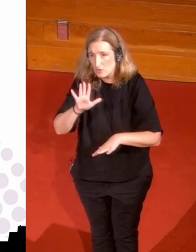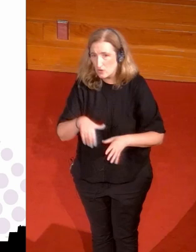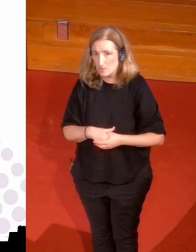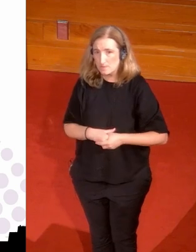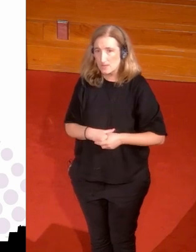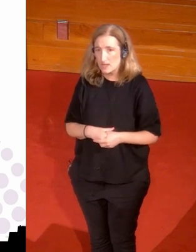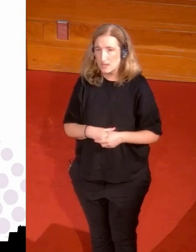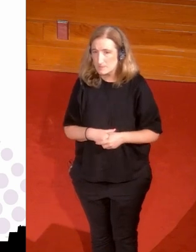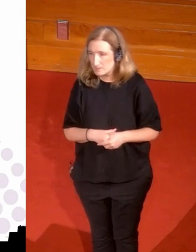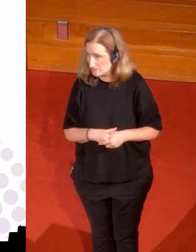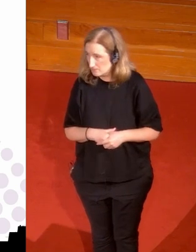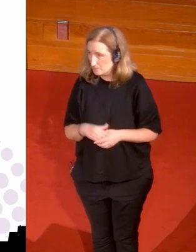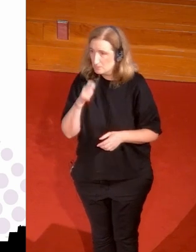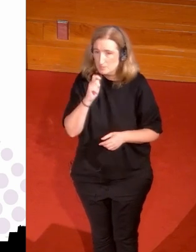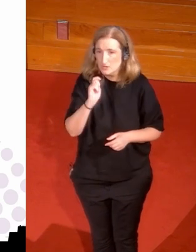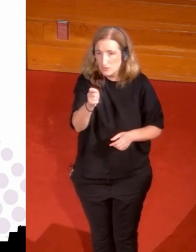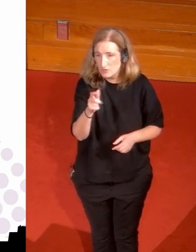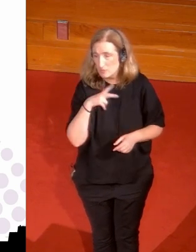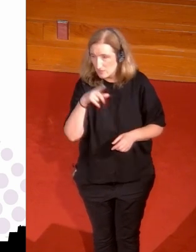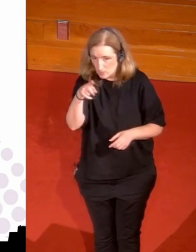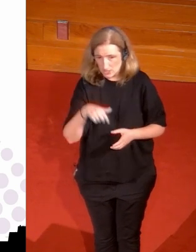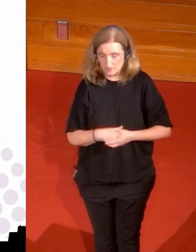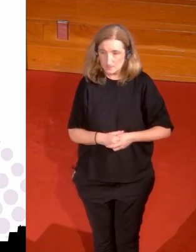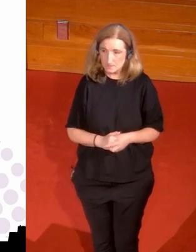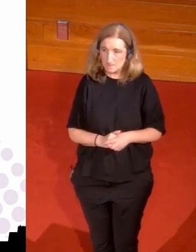por favor para que le den un